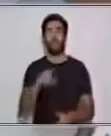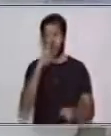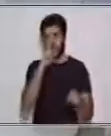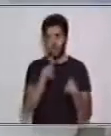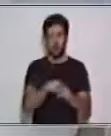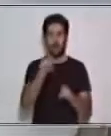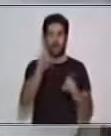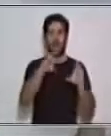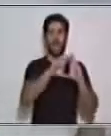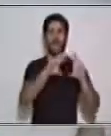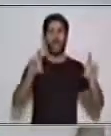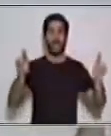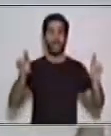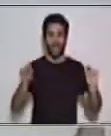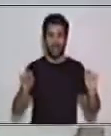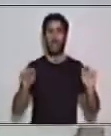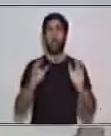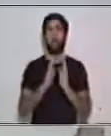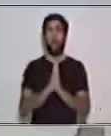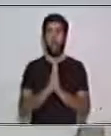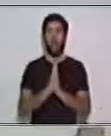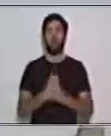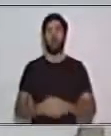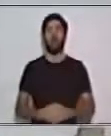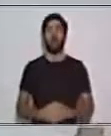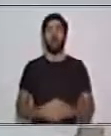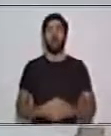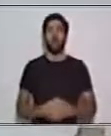regla, si tienes también, nos va a servir.